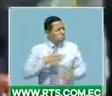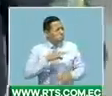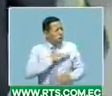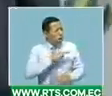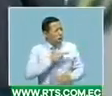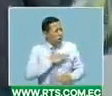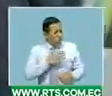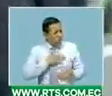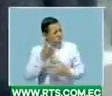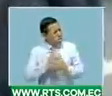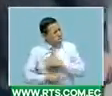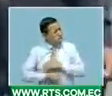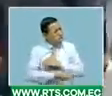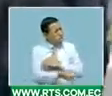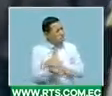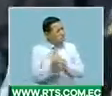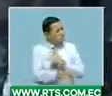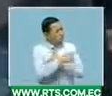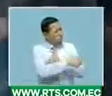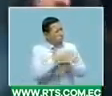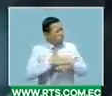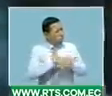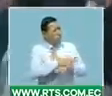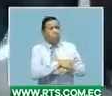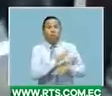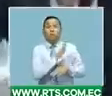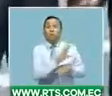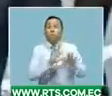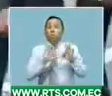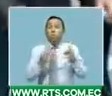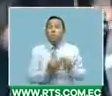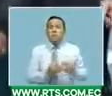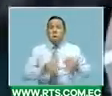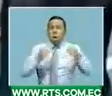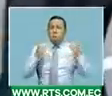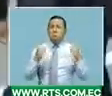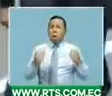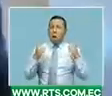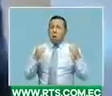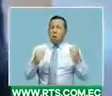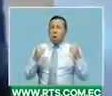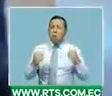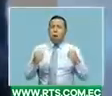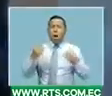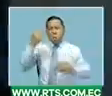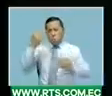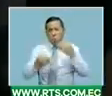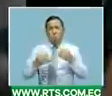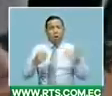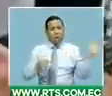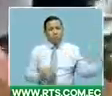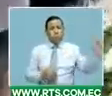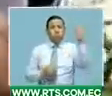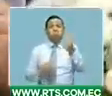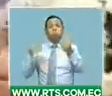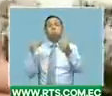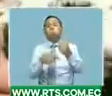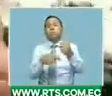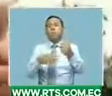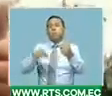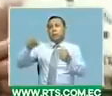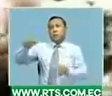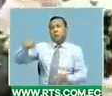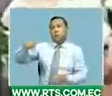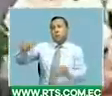familia de Yomira realizó varios plantones exigiendo justicia. El acusado confesó el crimen. ¡Que mató a mi hija!